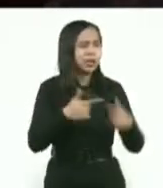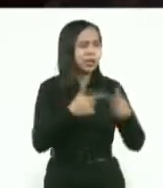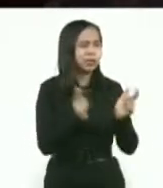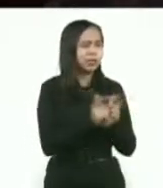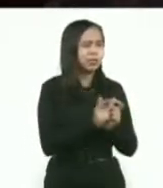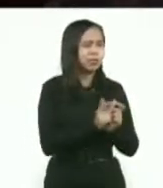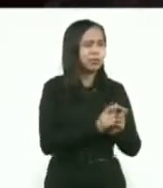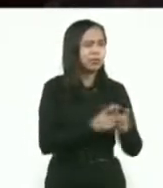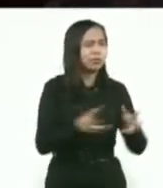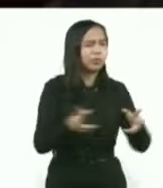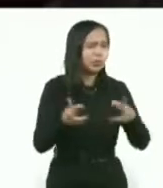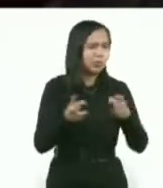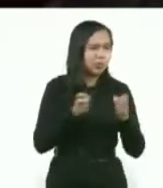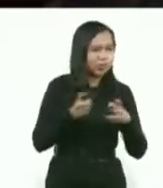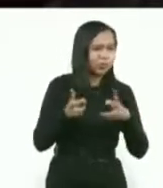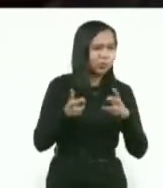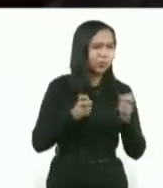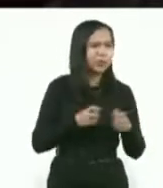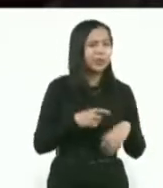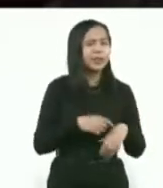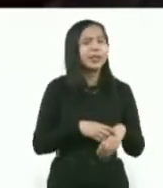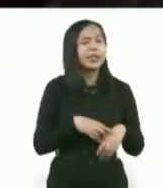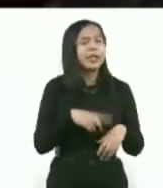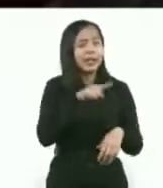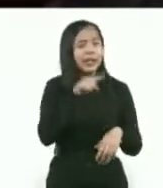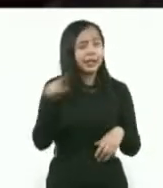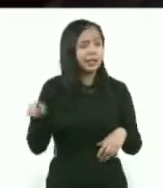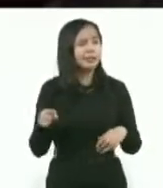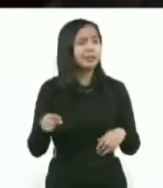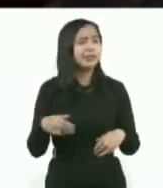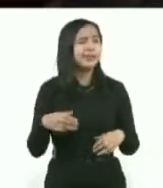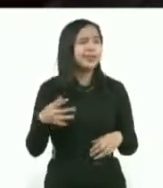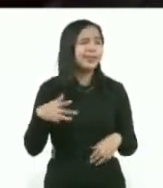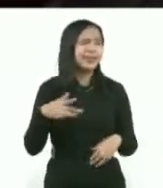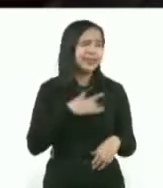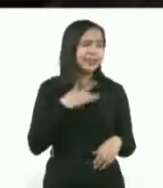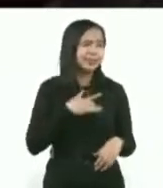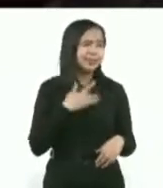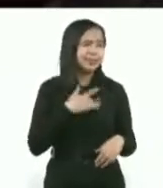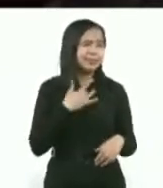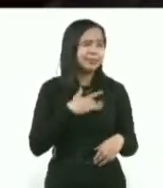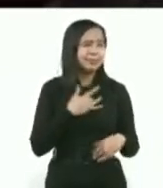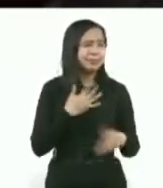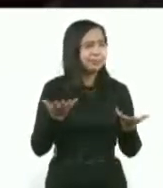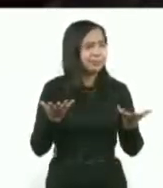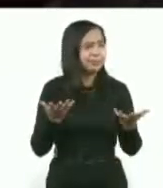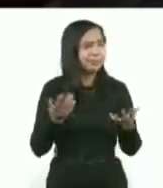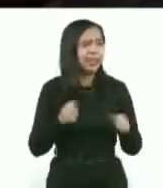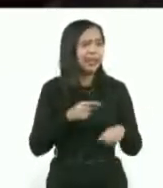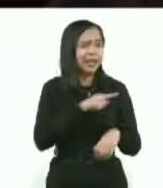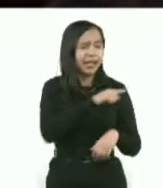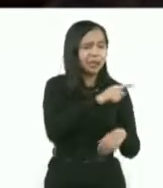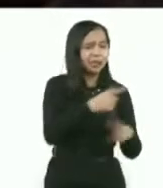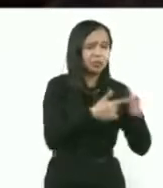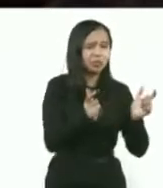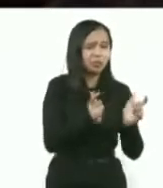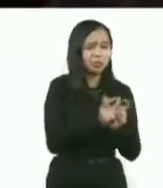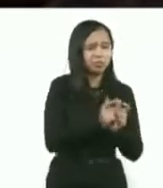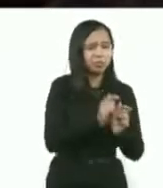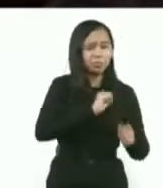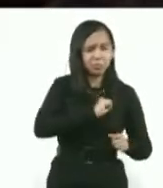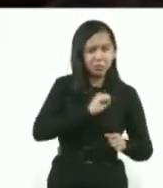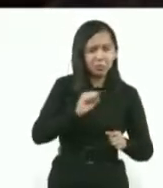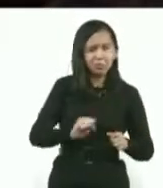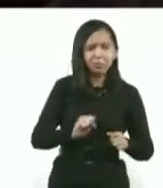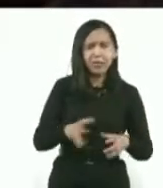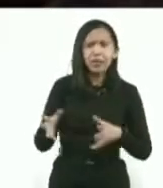tomando los inmuebles. Y esto pues les está dando valor o está empoderando a los grupos delictivos para seguir despojando